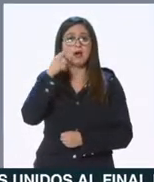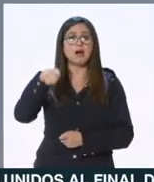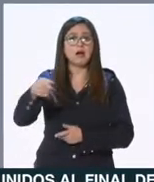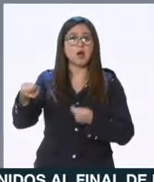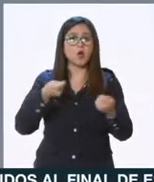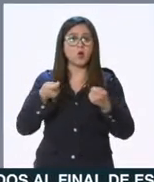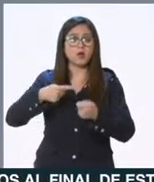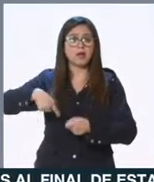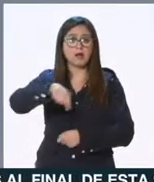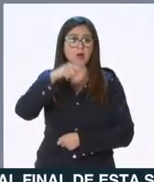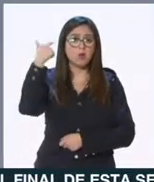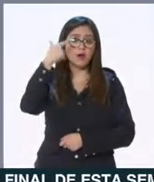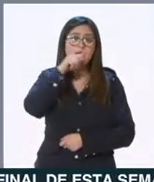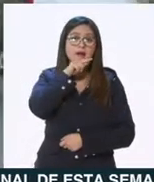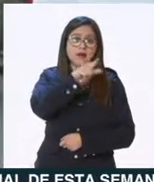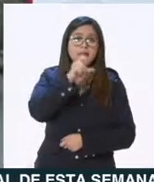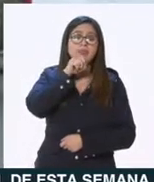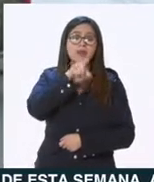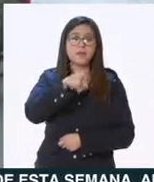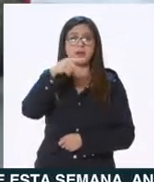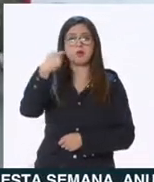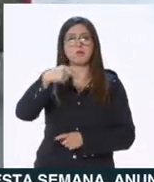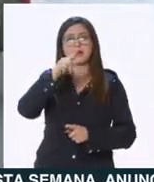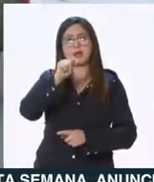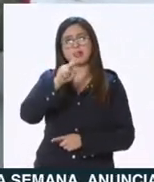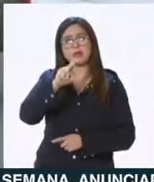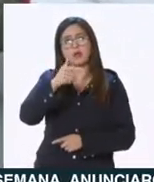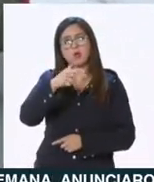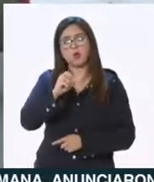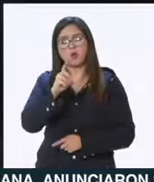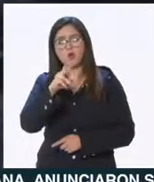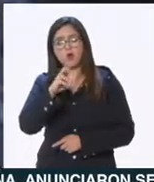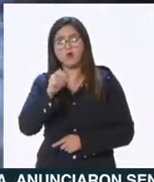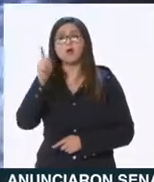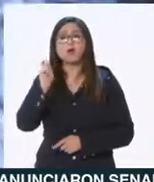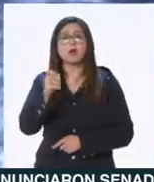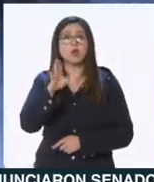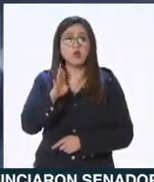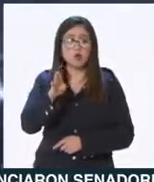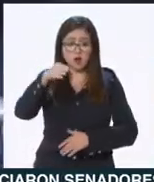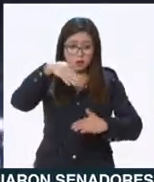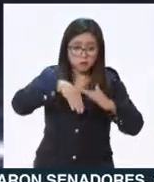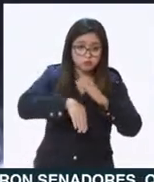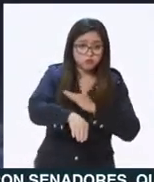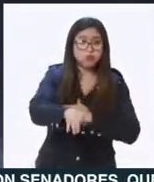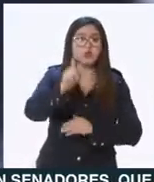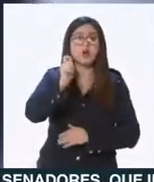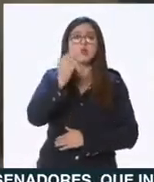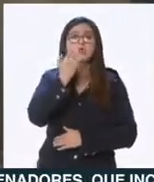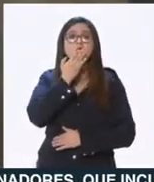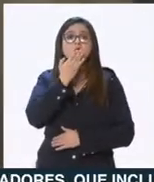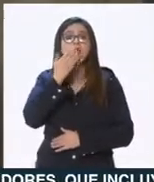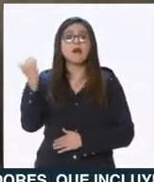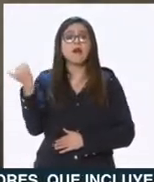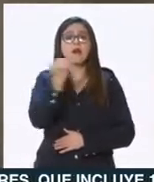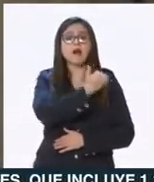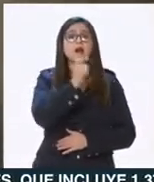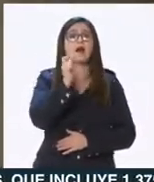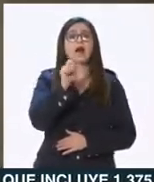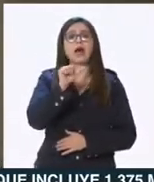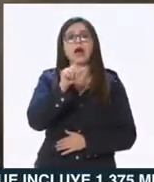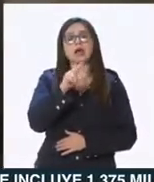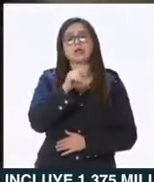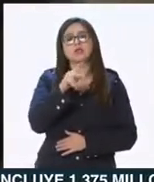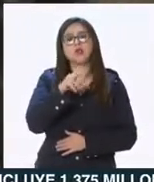capital de Jalisco, y del llamado Triángulo Dorado. Transportó droga a través de túneles entre Agua Prieta, Sonora, y Douglas, en Arizona,